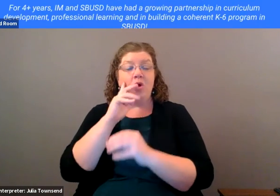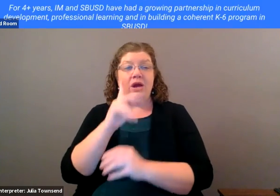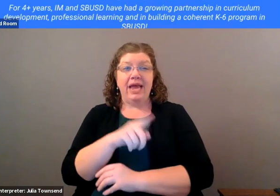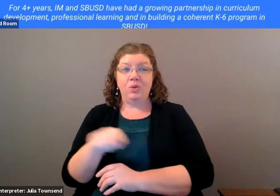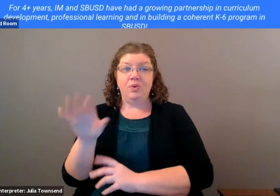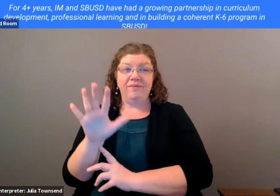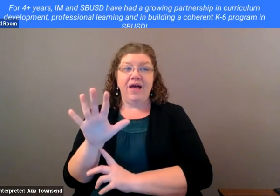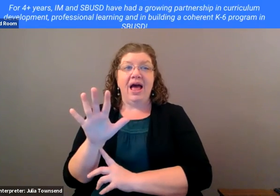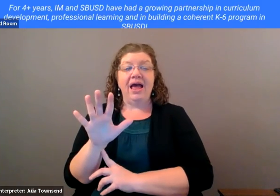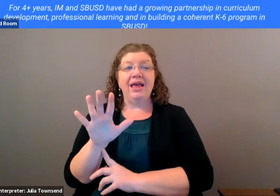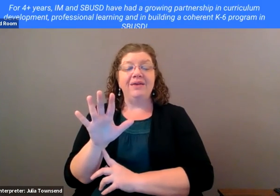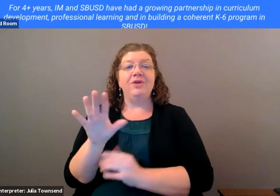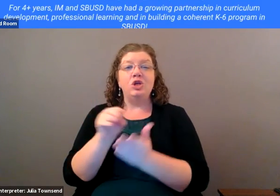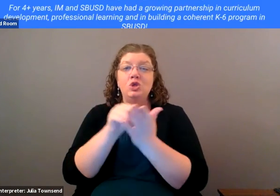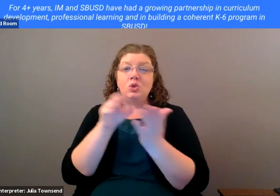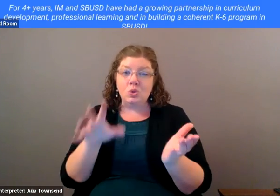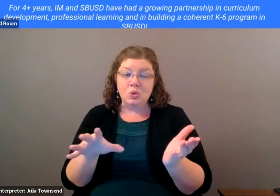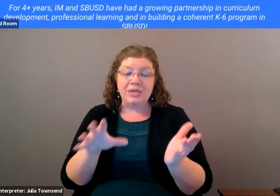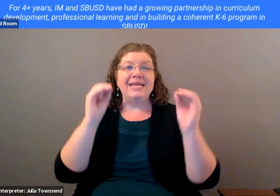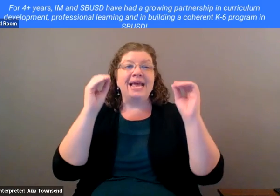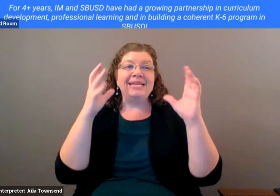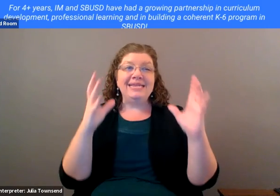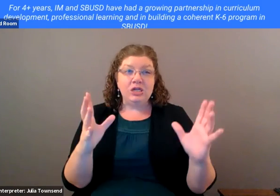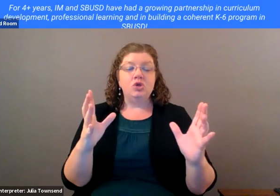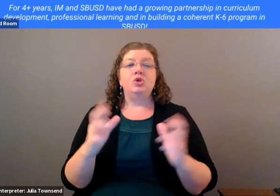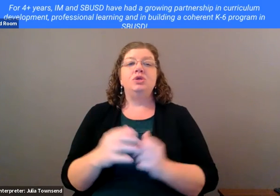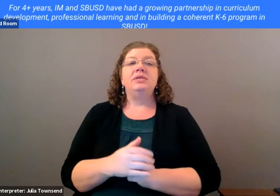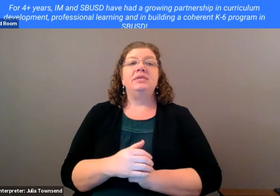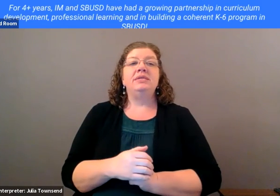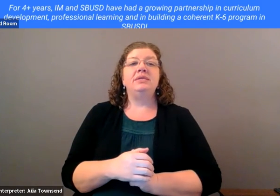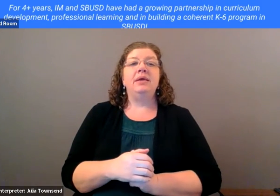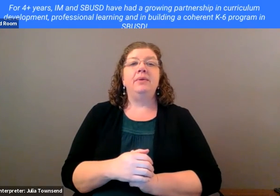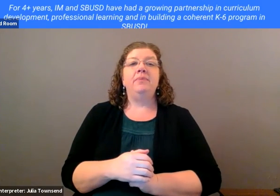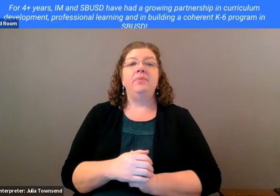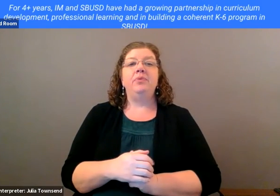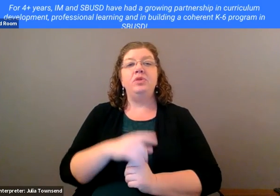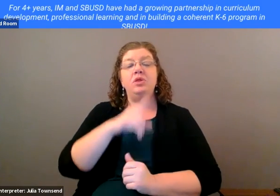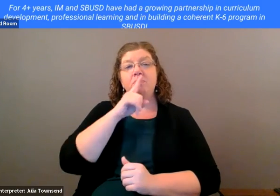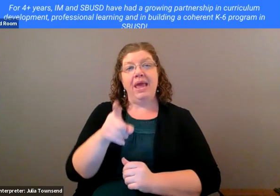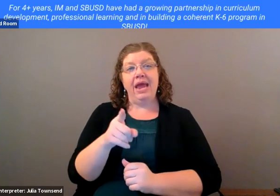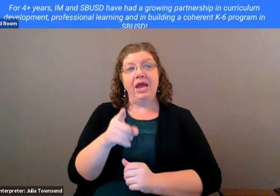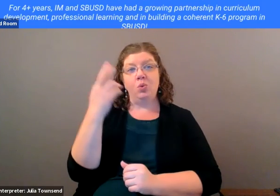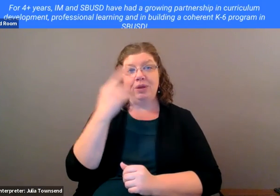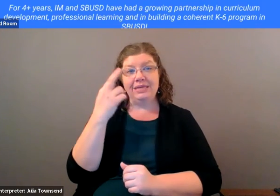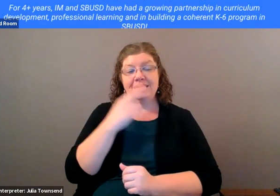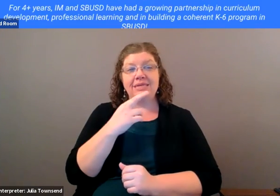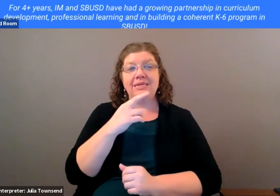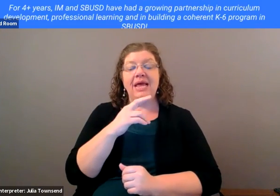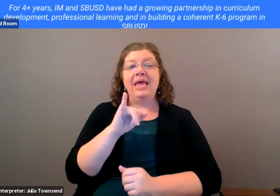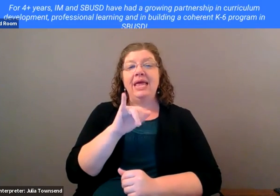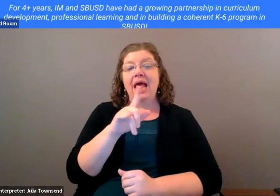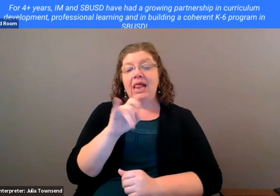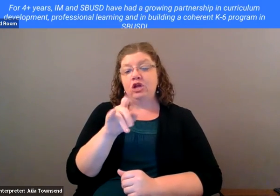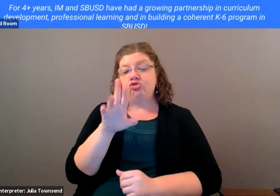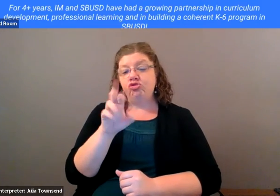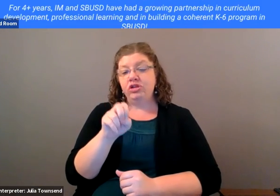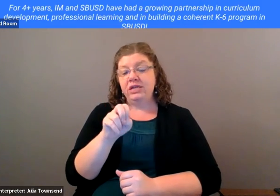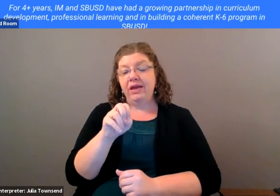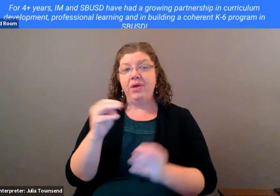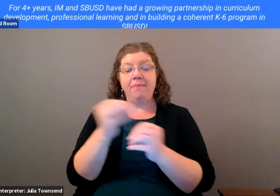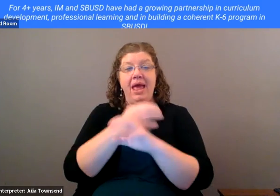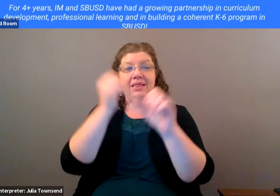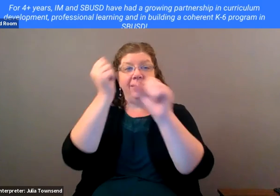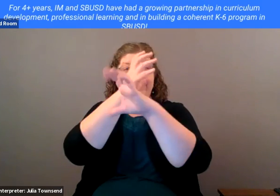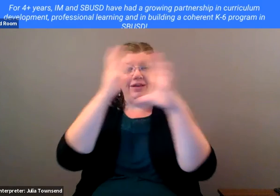queremos implementar este programa para los estudiantes del kinder a quinto grado. El motivo principal es que la visión